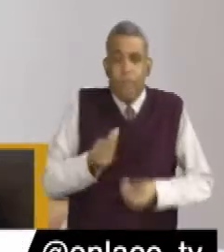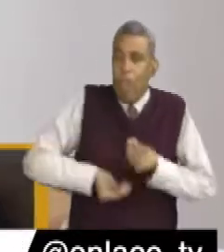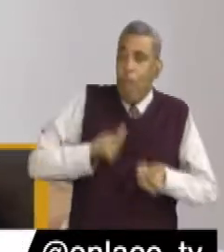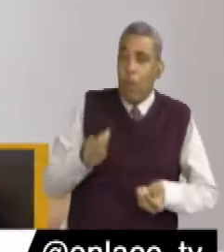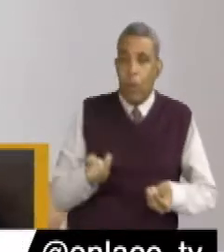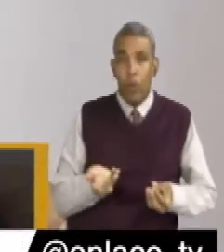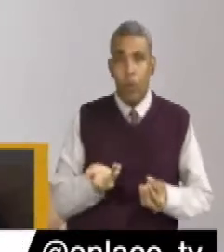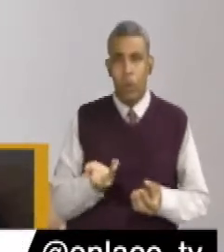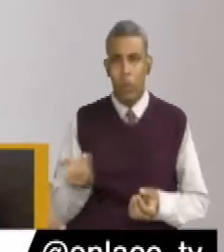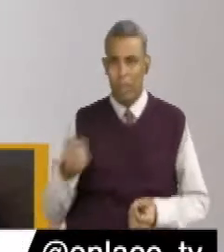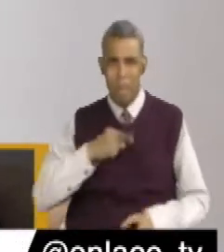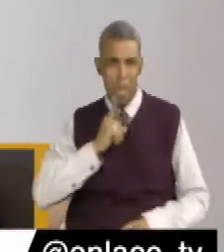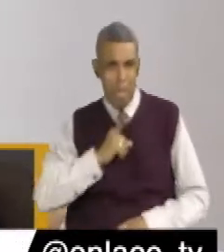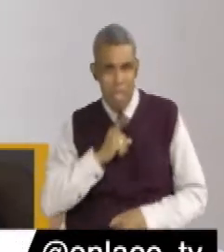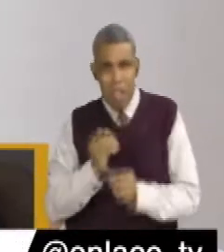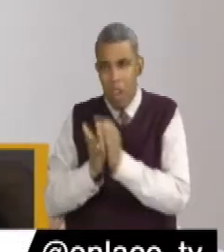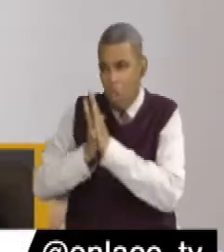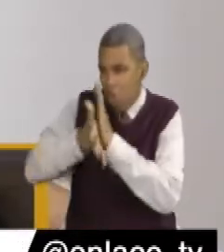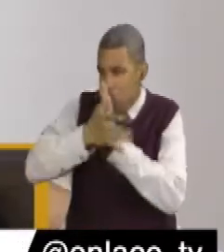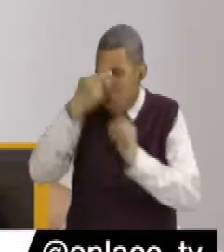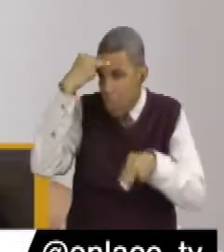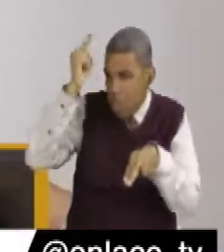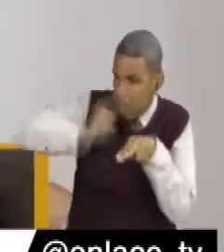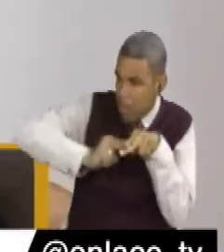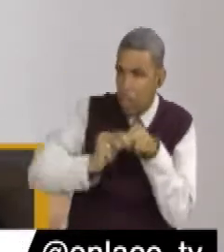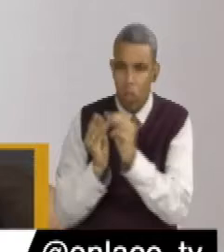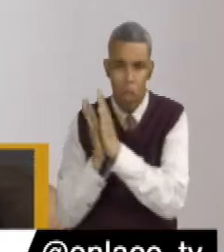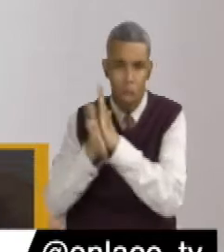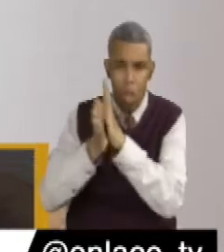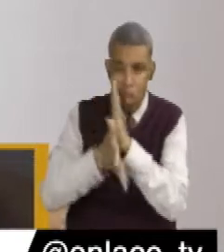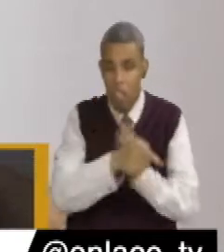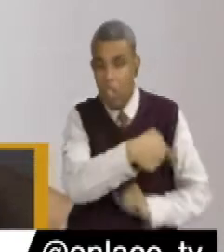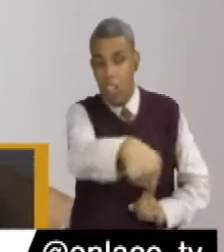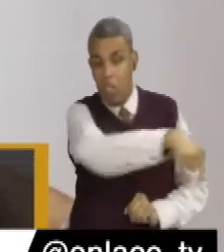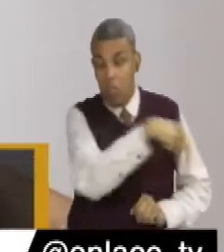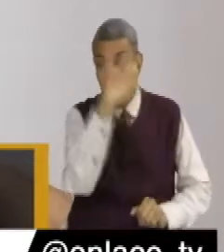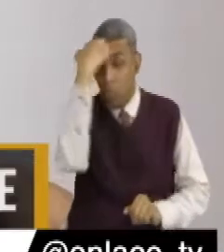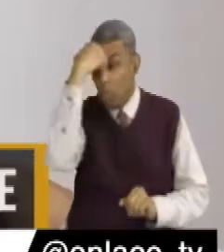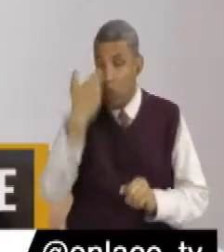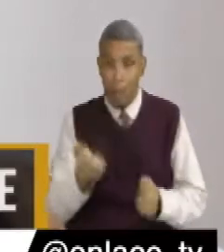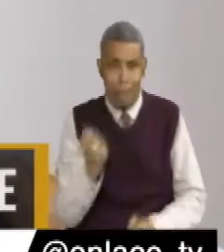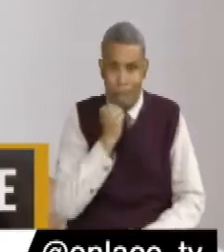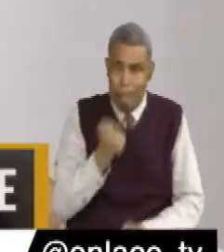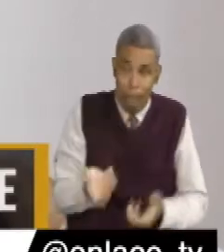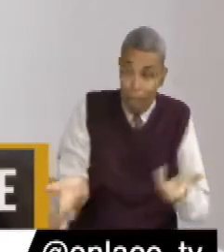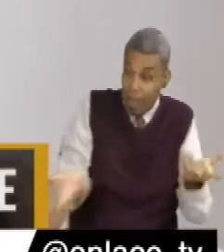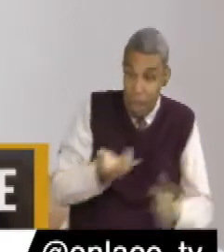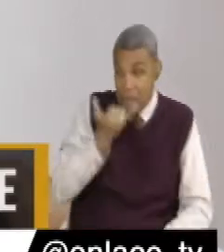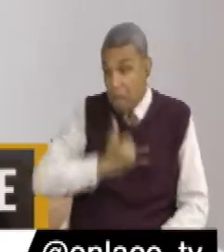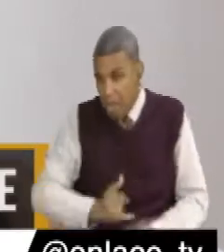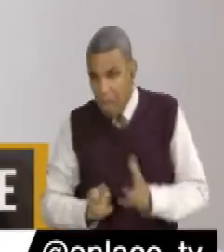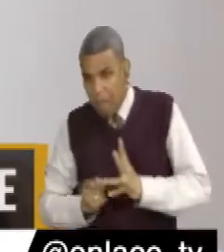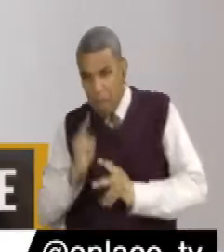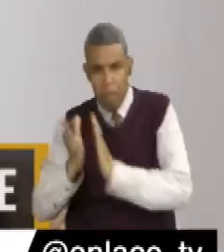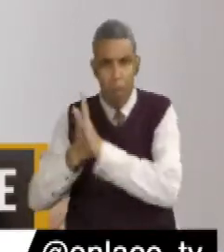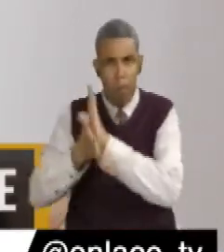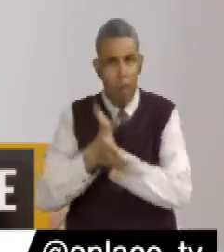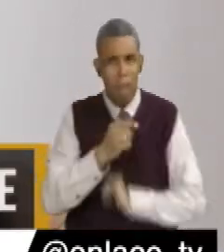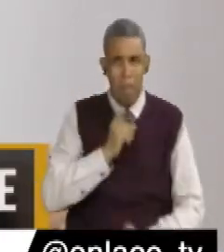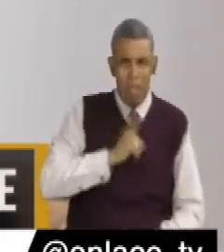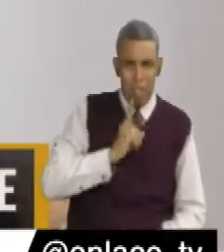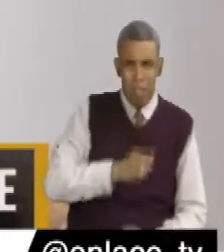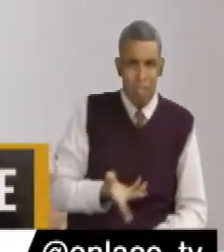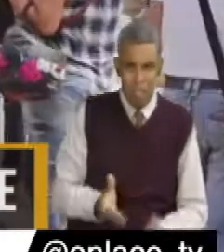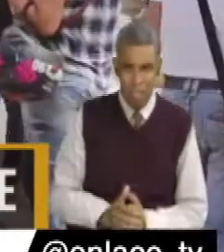diciendo cosas que no son y después retractándose y buscando elementos de juicio que no son válidos